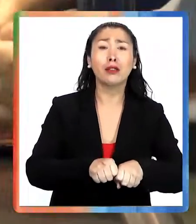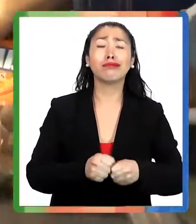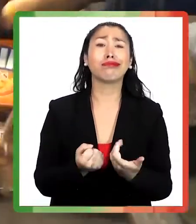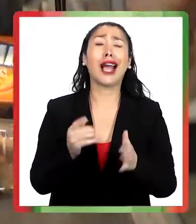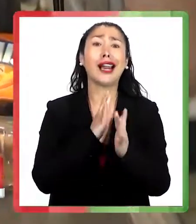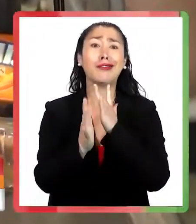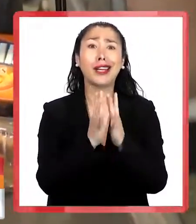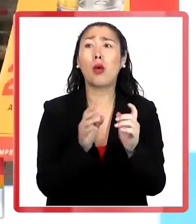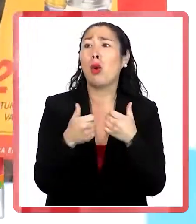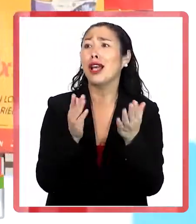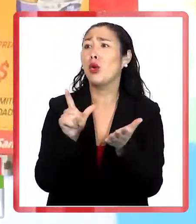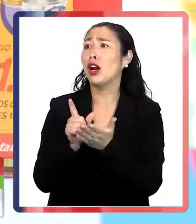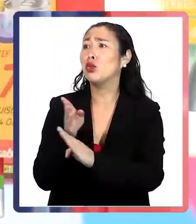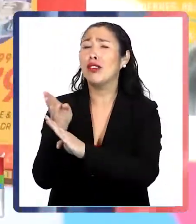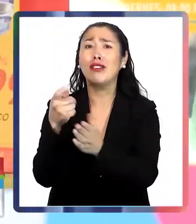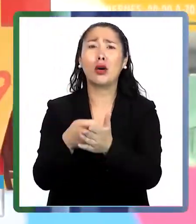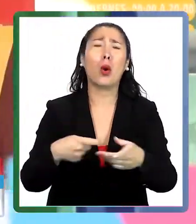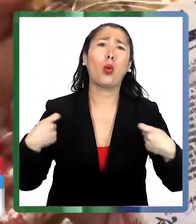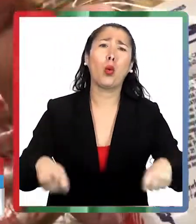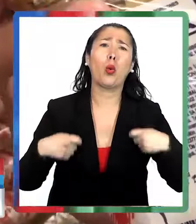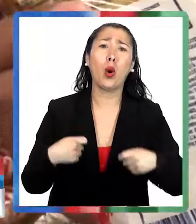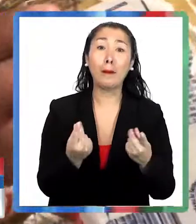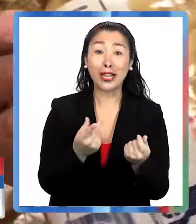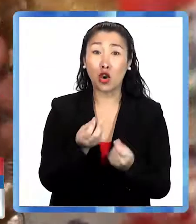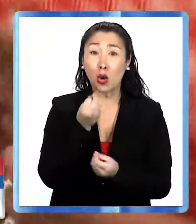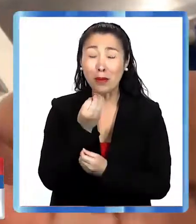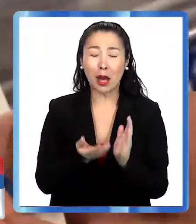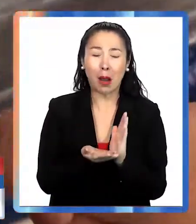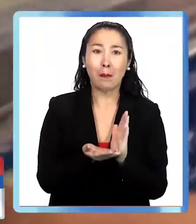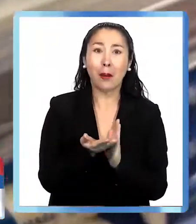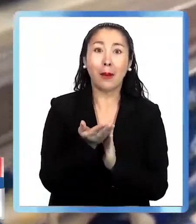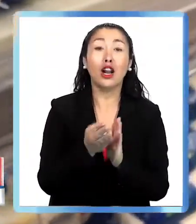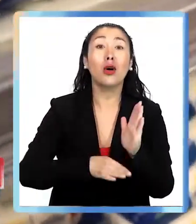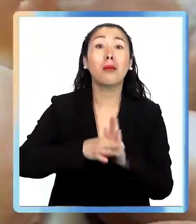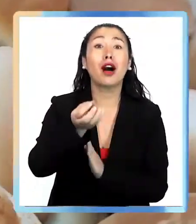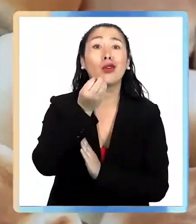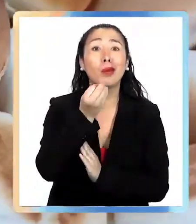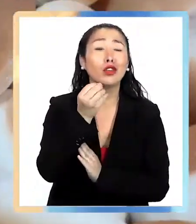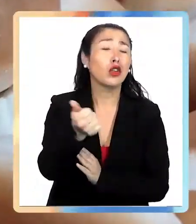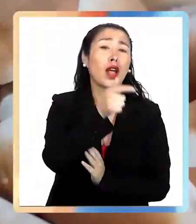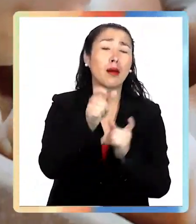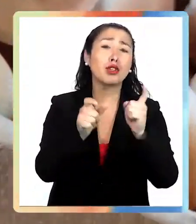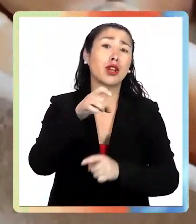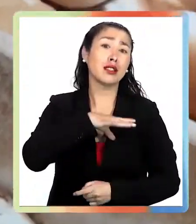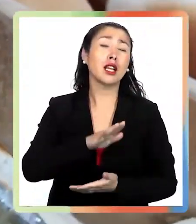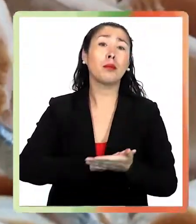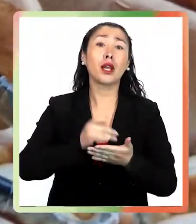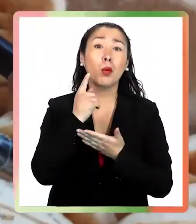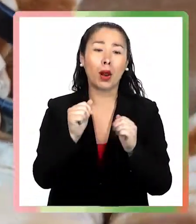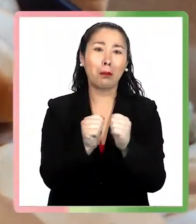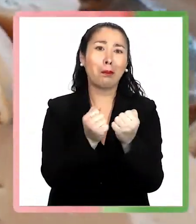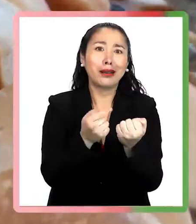el comercio en general. Siguen subiendo los alimentos y entre ellos los más consumidos por los chilenos y chilenas, por ejemplo,